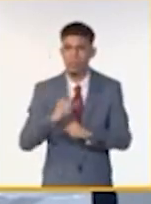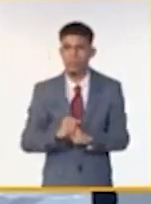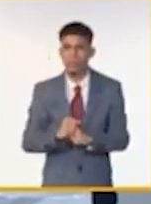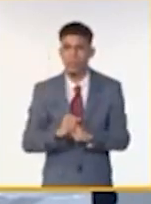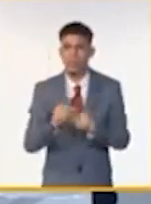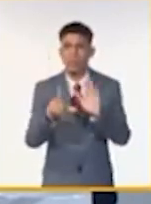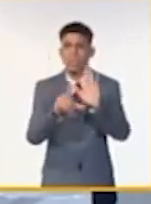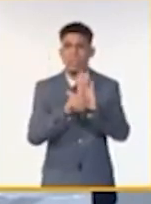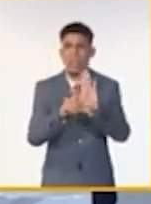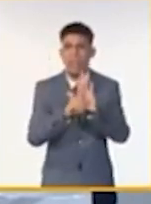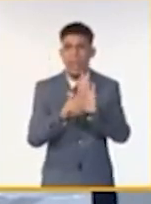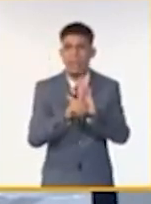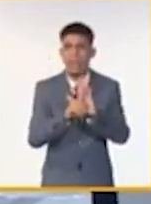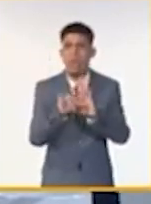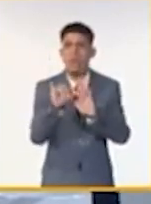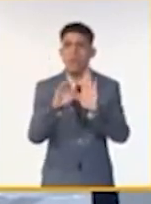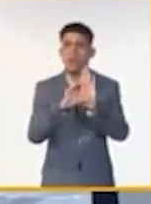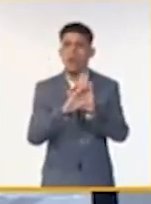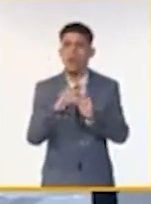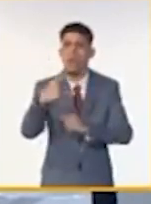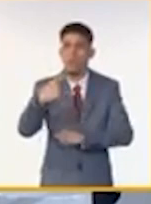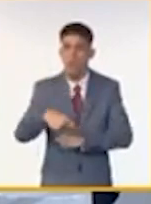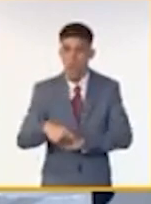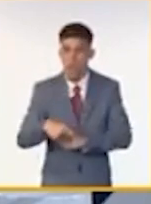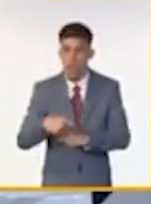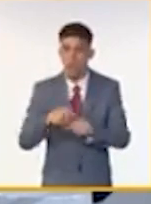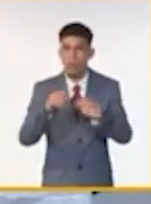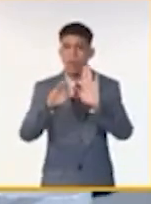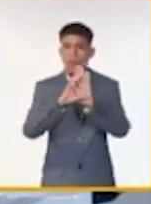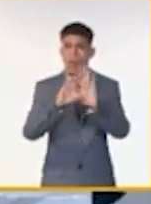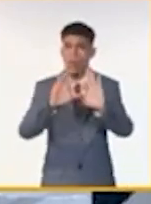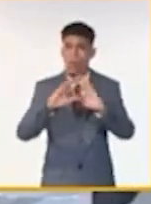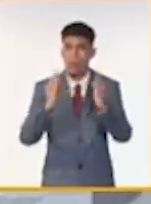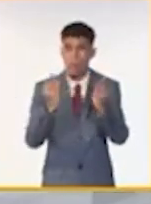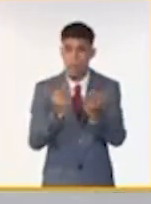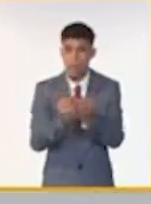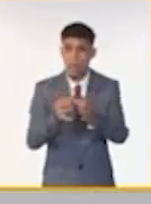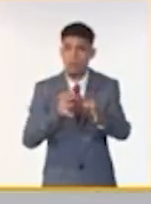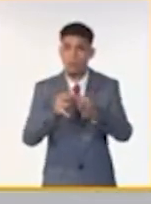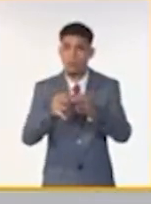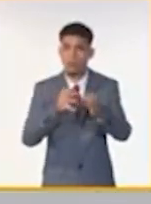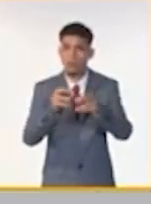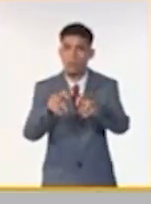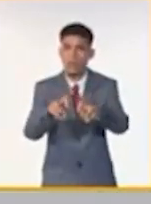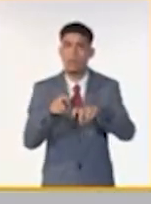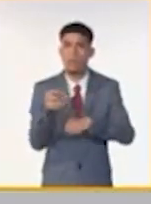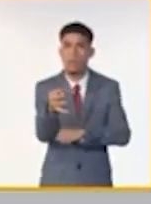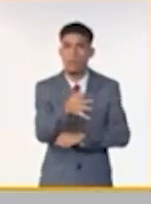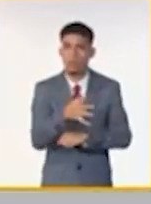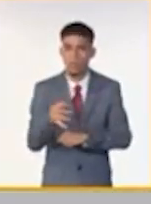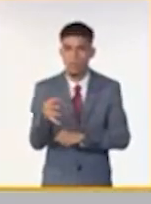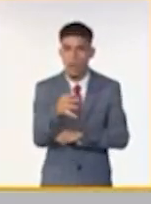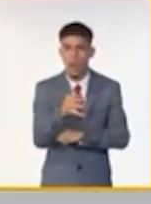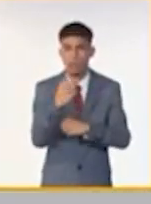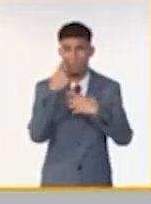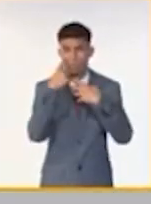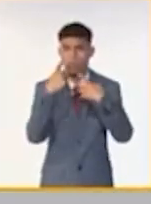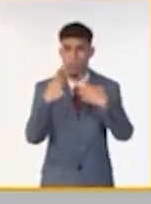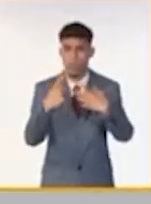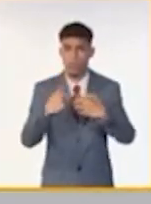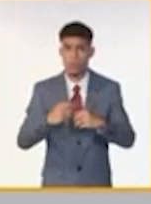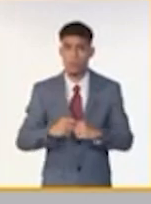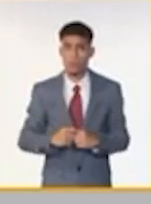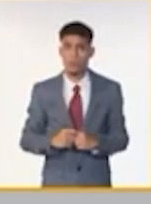el código penal y su aplicación el código de las familias el funcionamiento de las asambleas municipales el análisis de